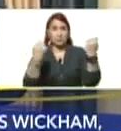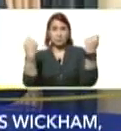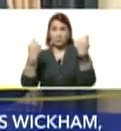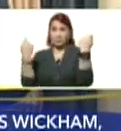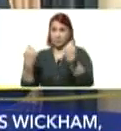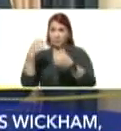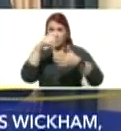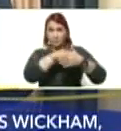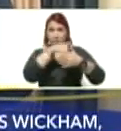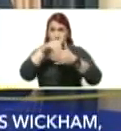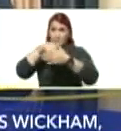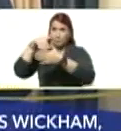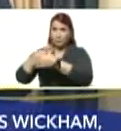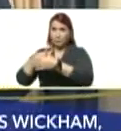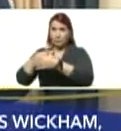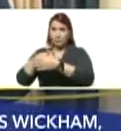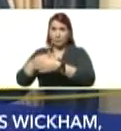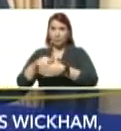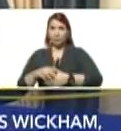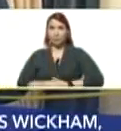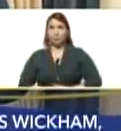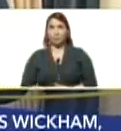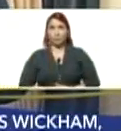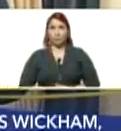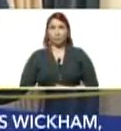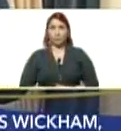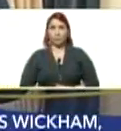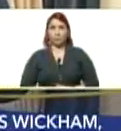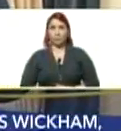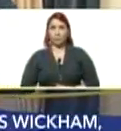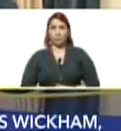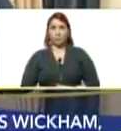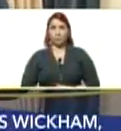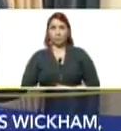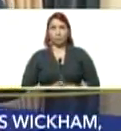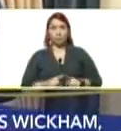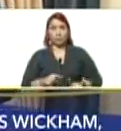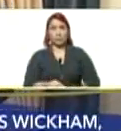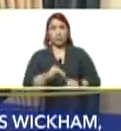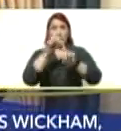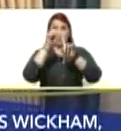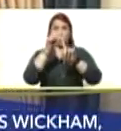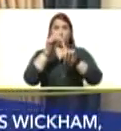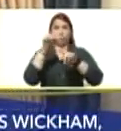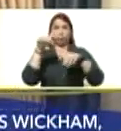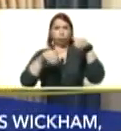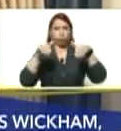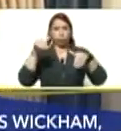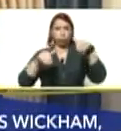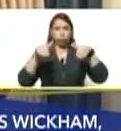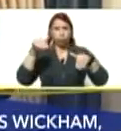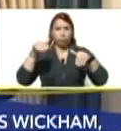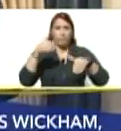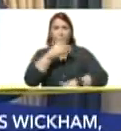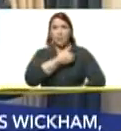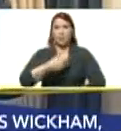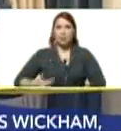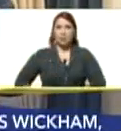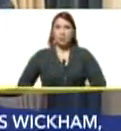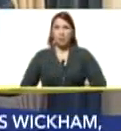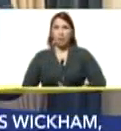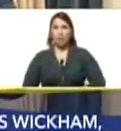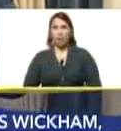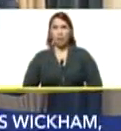plena campaña electoral para la elección presidencial, el